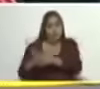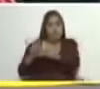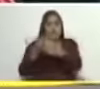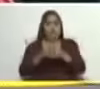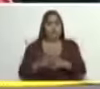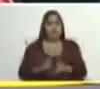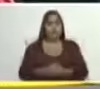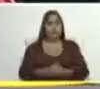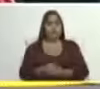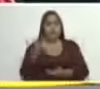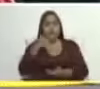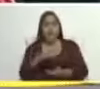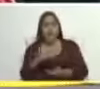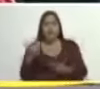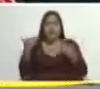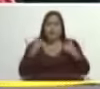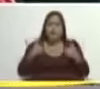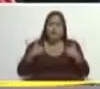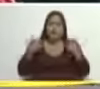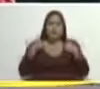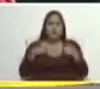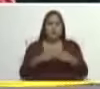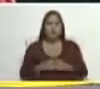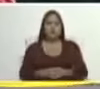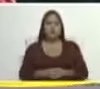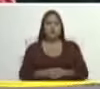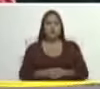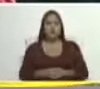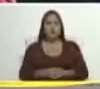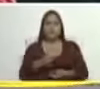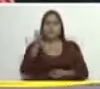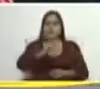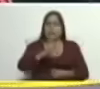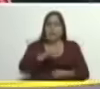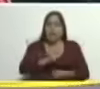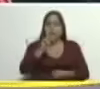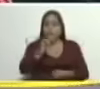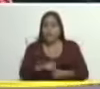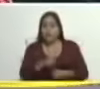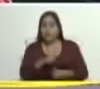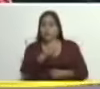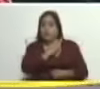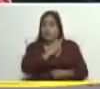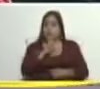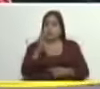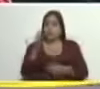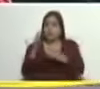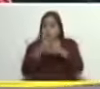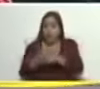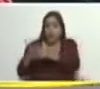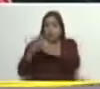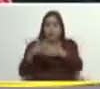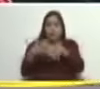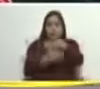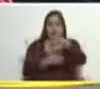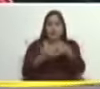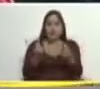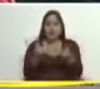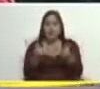pasa necesidades, que tienen problemas también de orden económico, social,